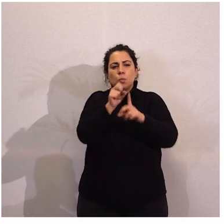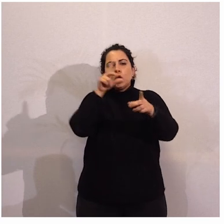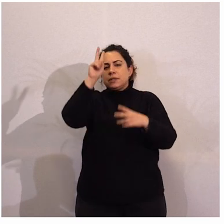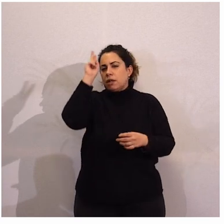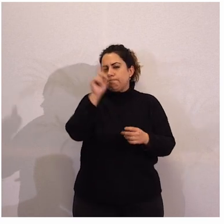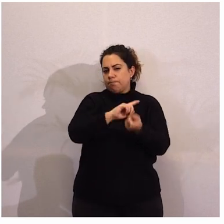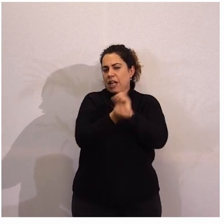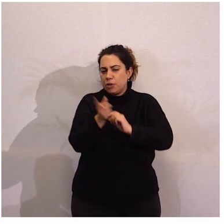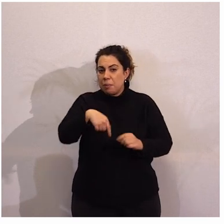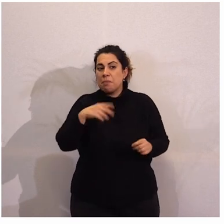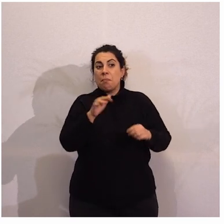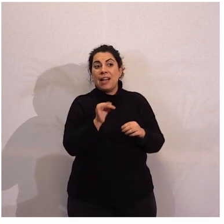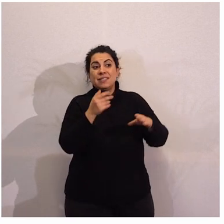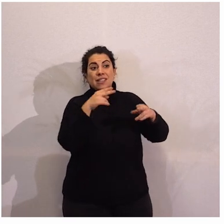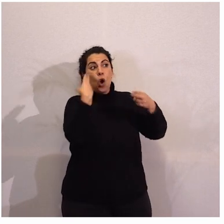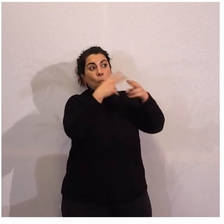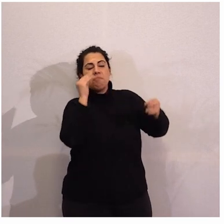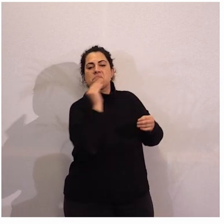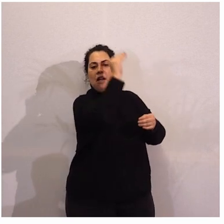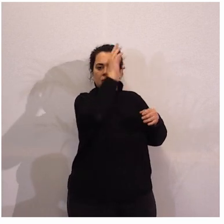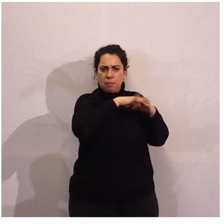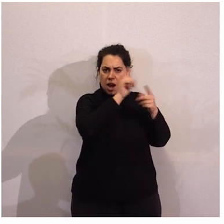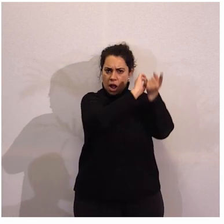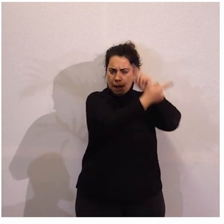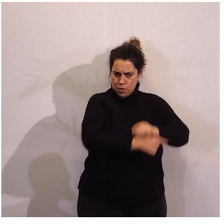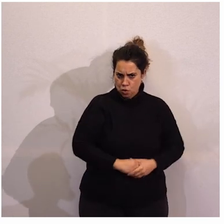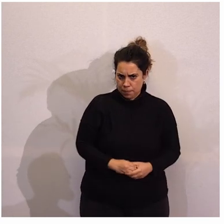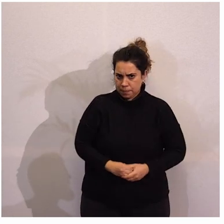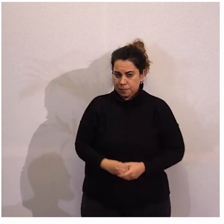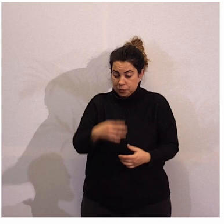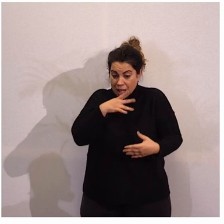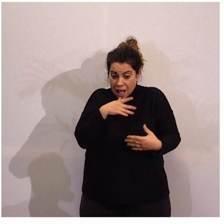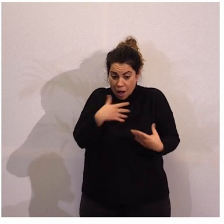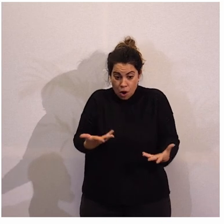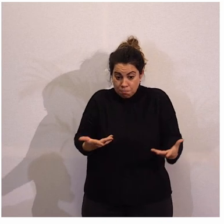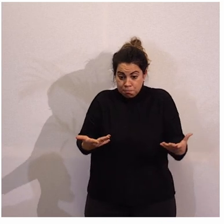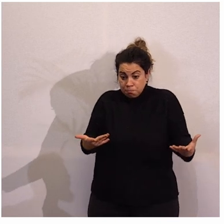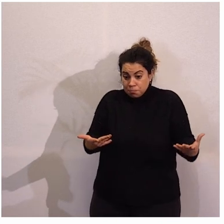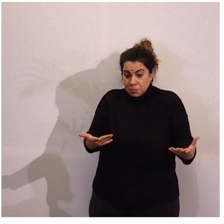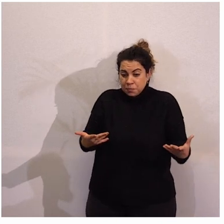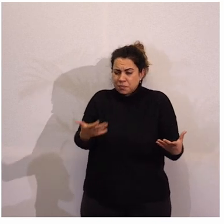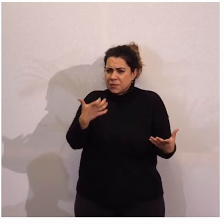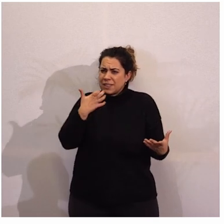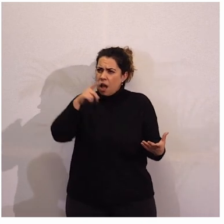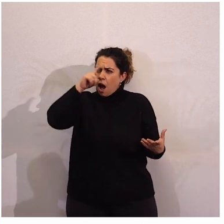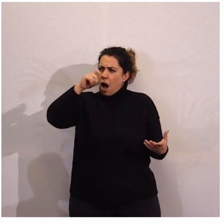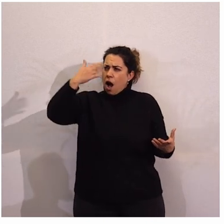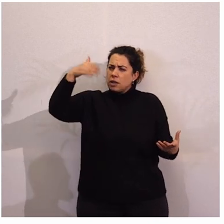y a los políticos para que cambien. Entonces, ahora mismo, si